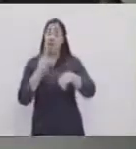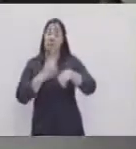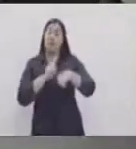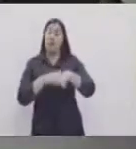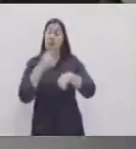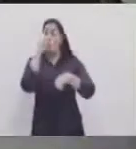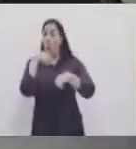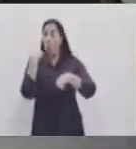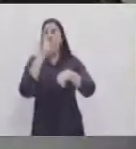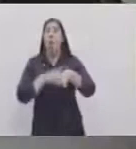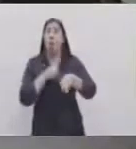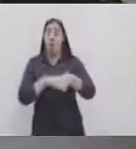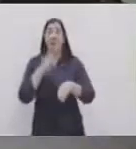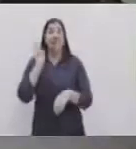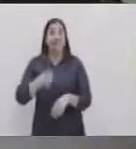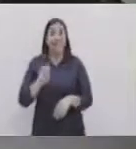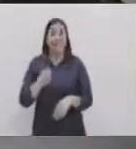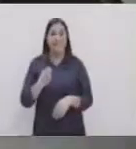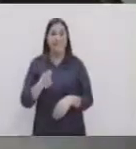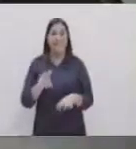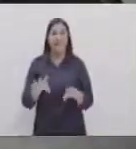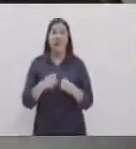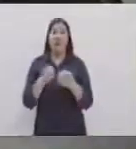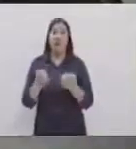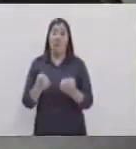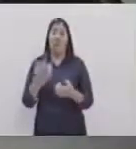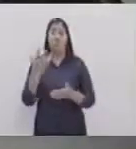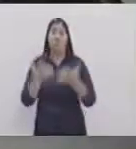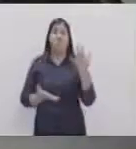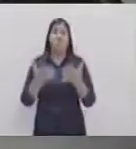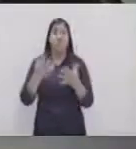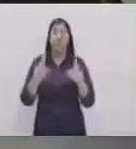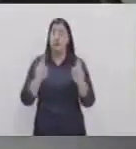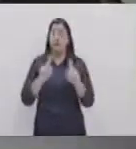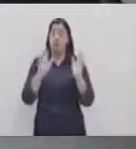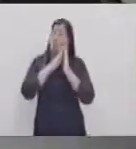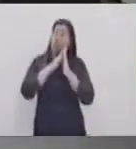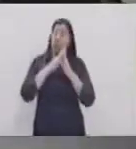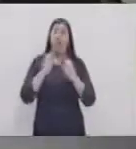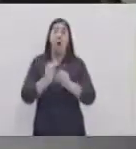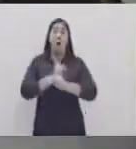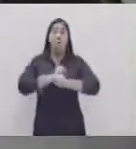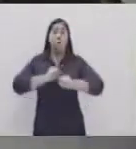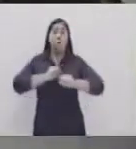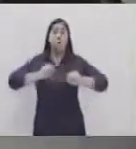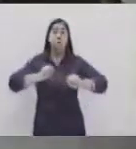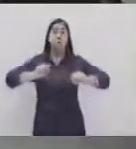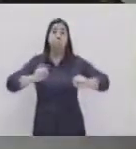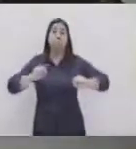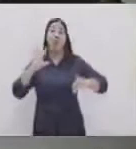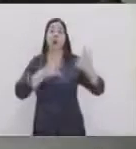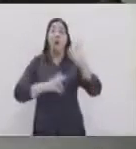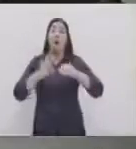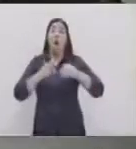indicar posteriormente, se puede dar la obesidad, problemas